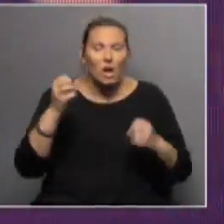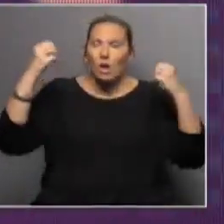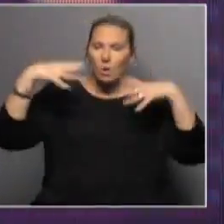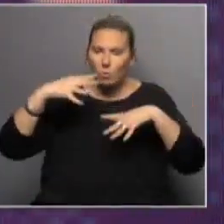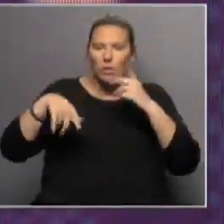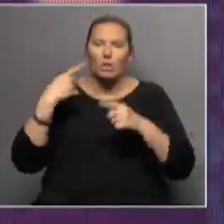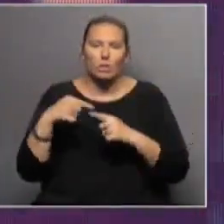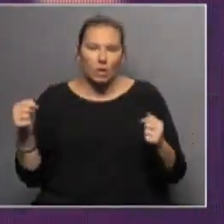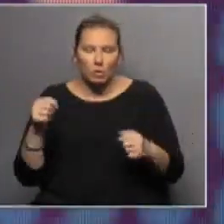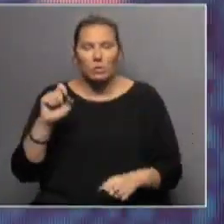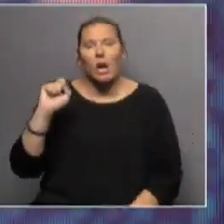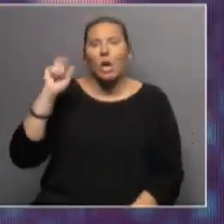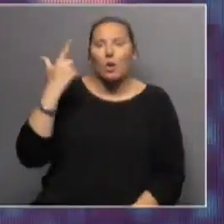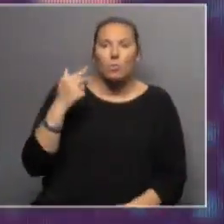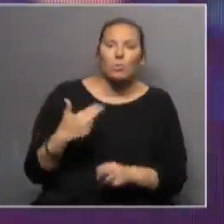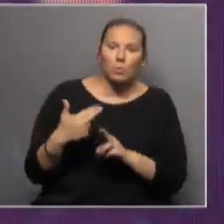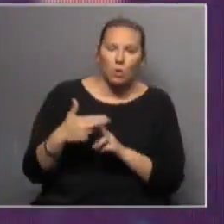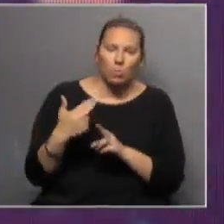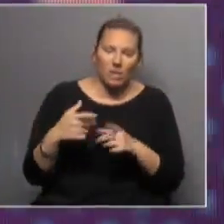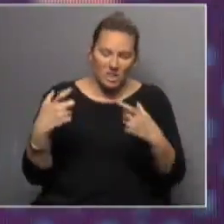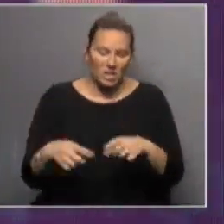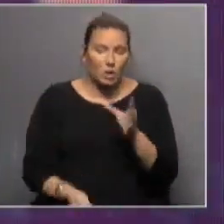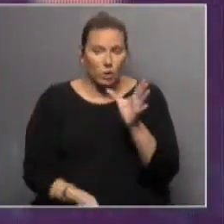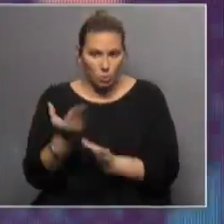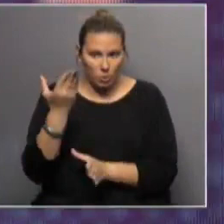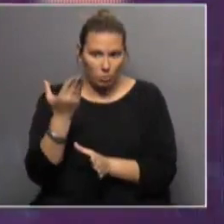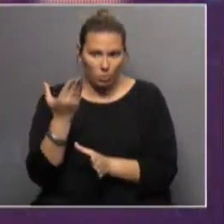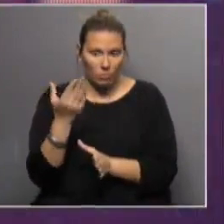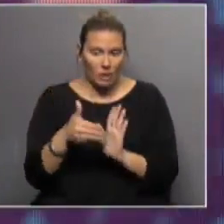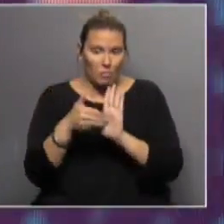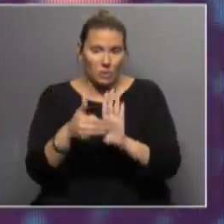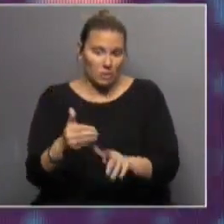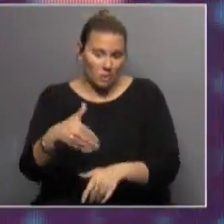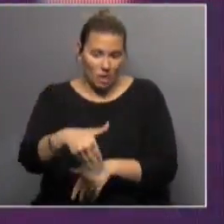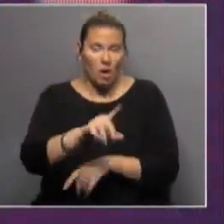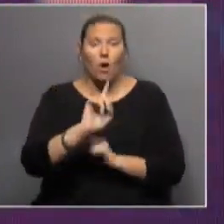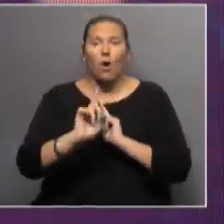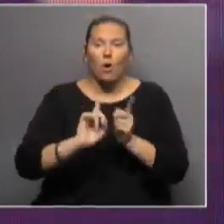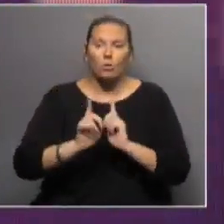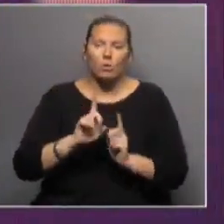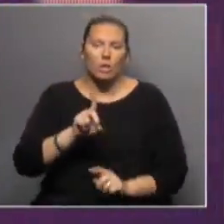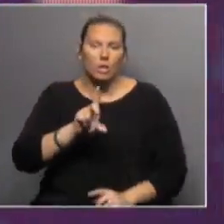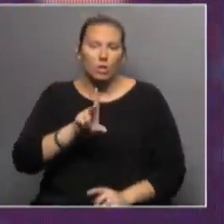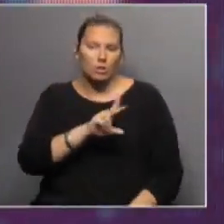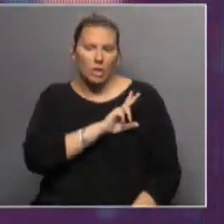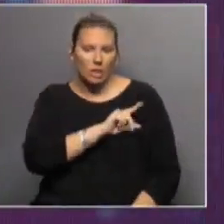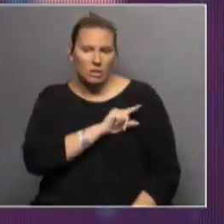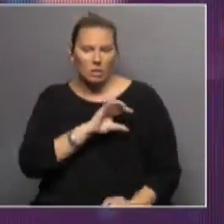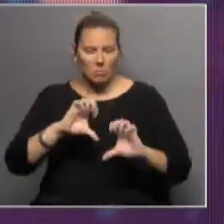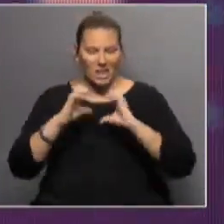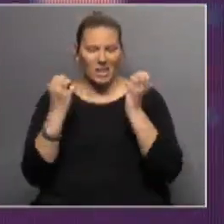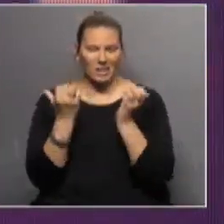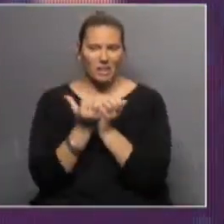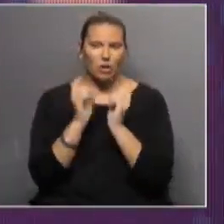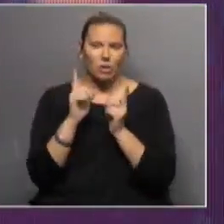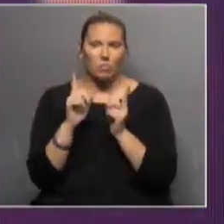Otras Yerbas, porque Luz se llama el álbum, el nuevo disco de No Te Va a Gustar, el que presenta ahora 11 y 12 de diciembre. En el Estadio Centenario,